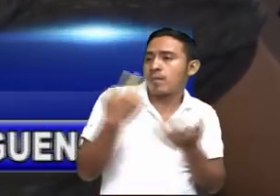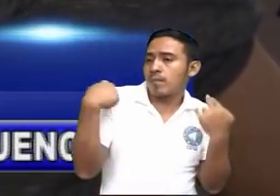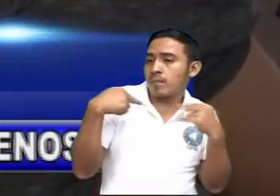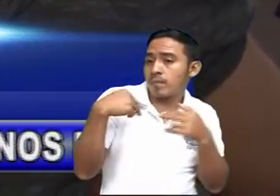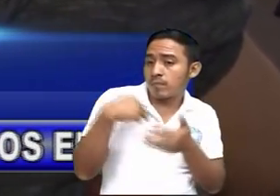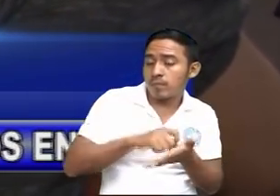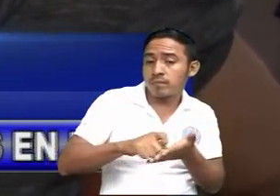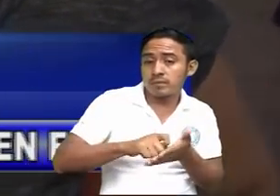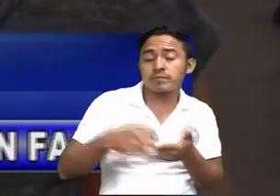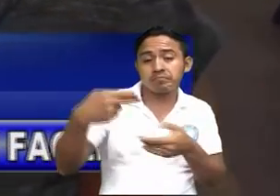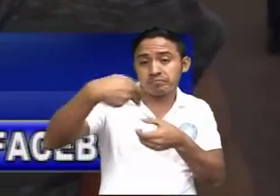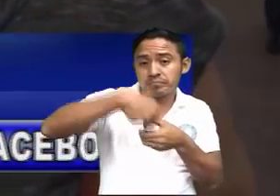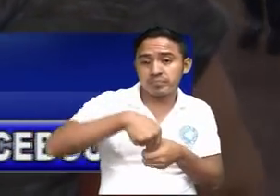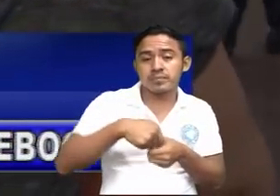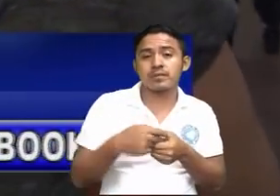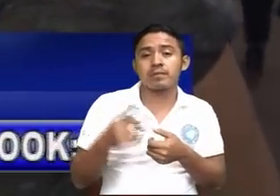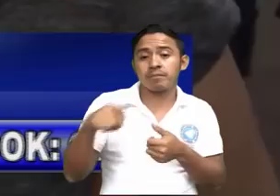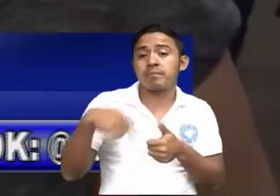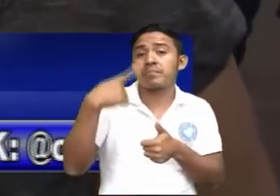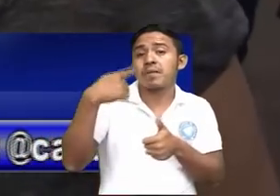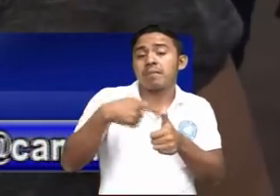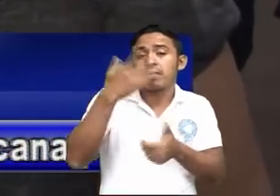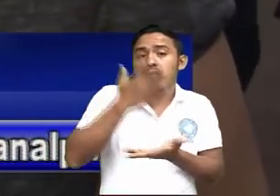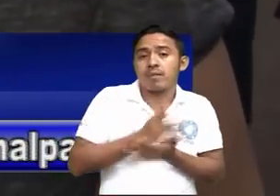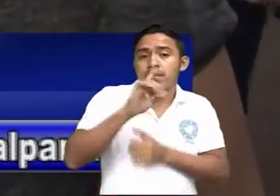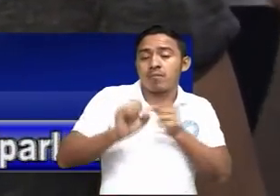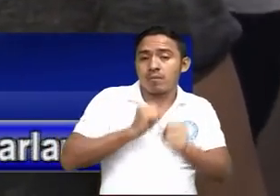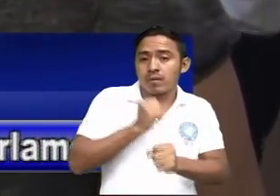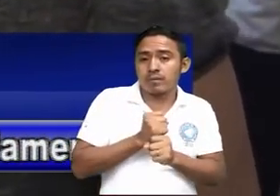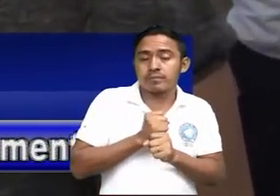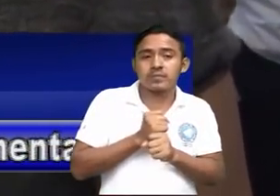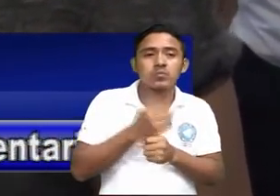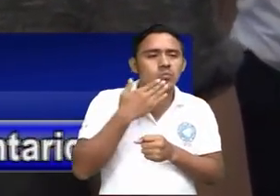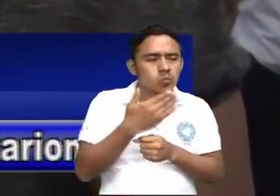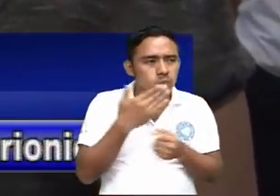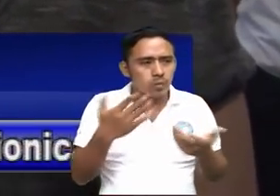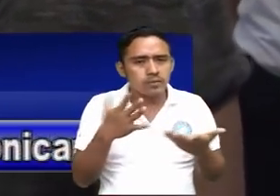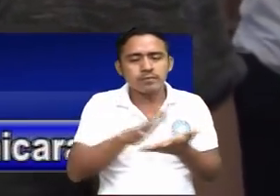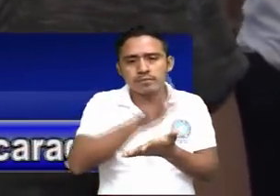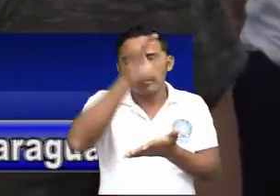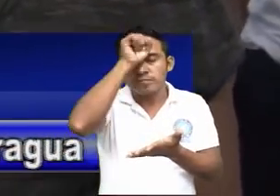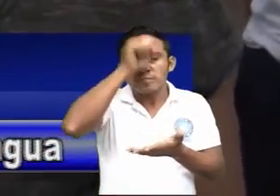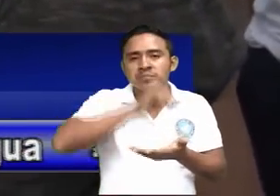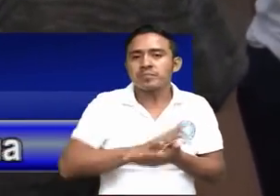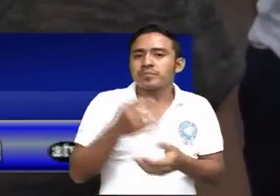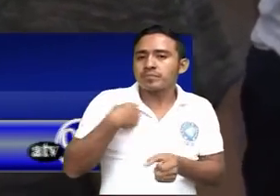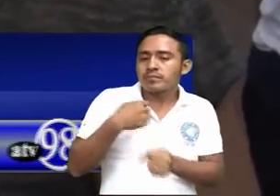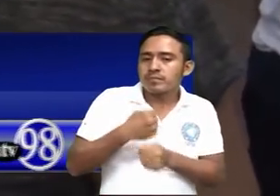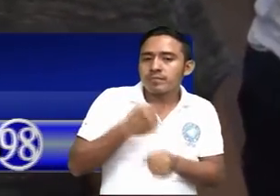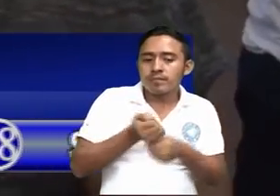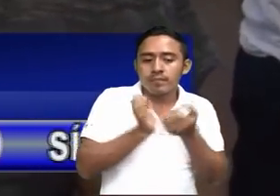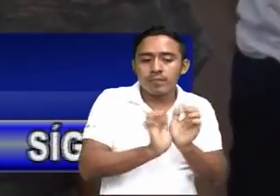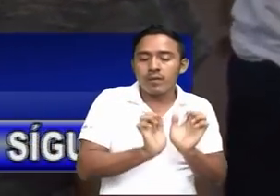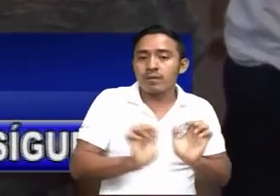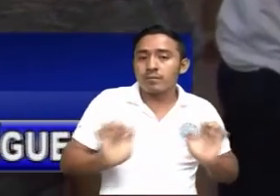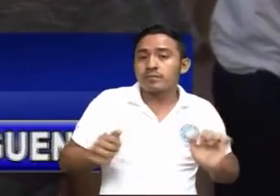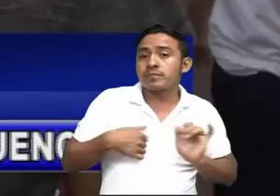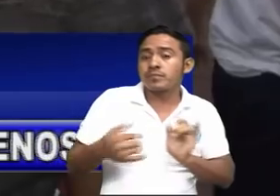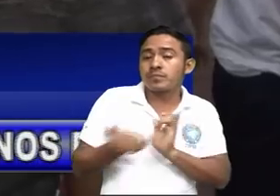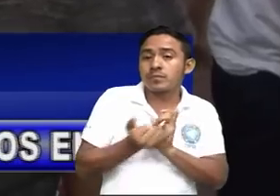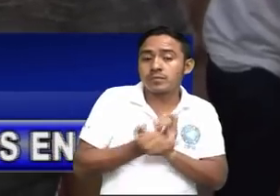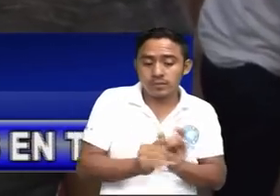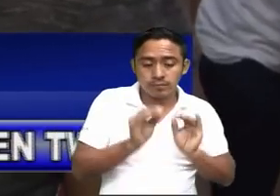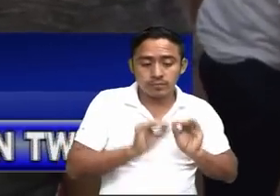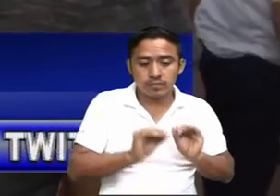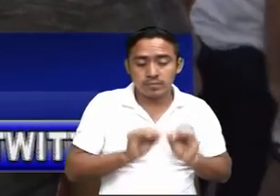acá en el sistema, este es mi primer año. Para mí ha sido una experiencia muy enriquecedora trabajar con niños porque al igual que yo les enseño